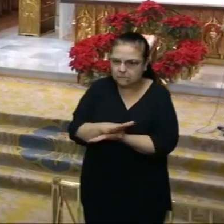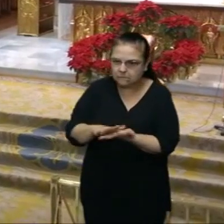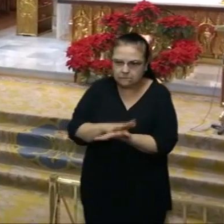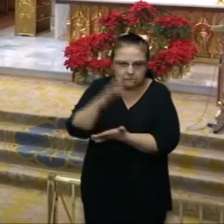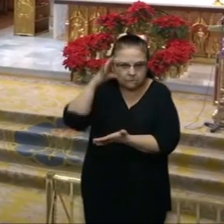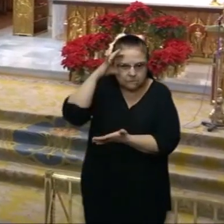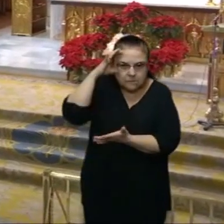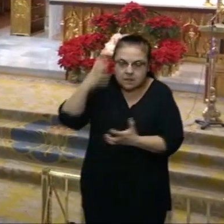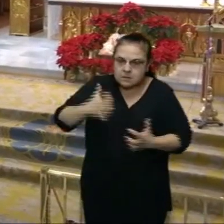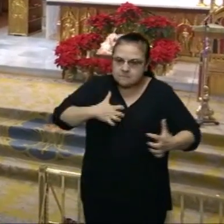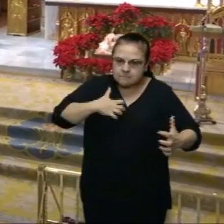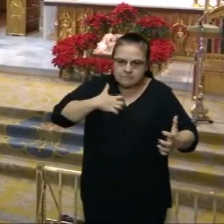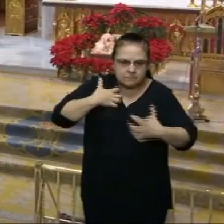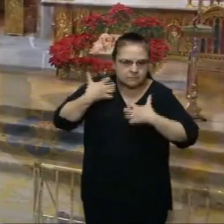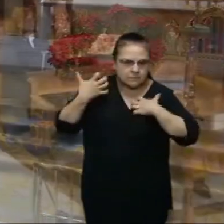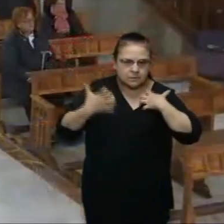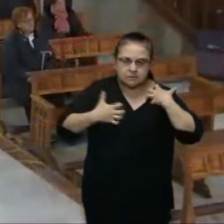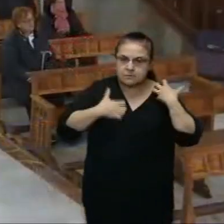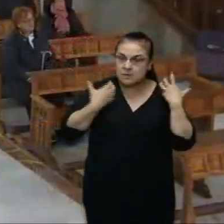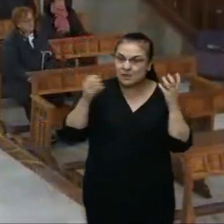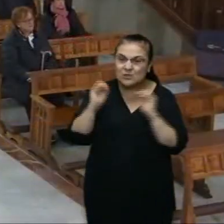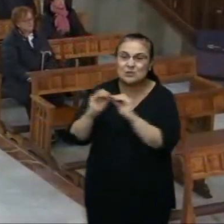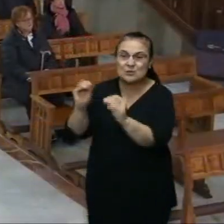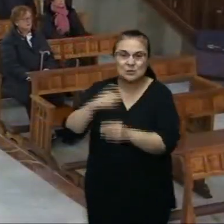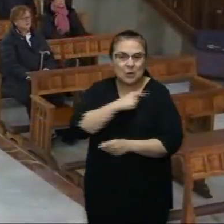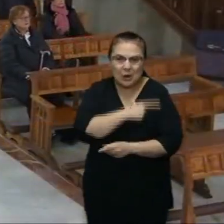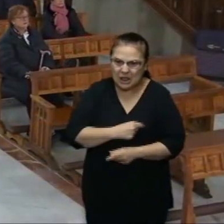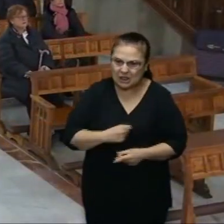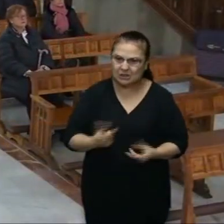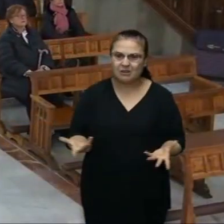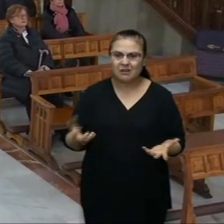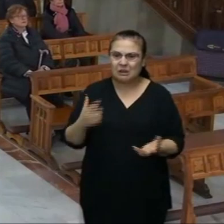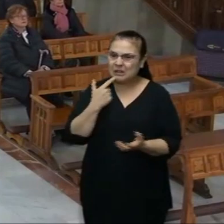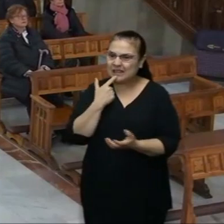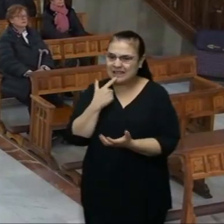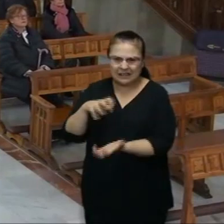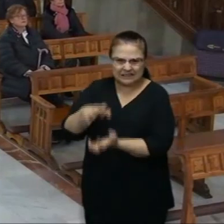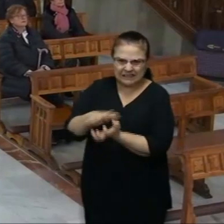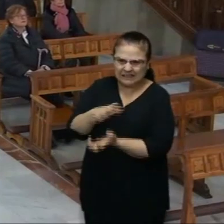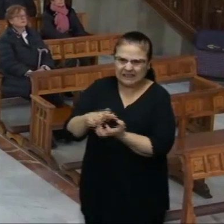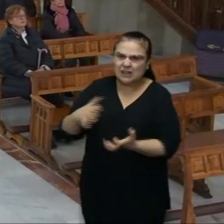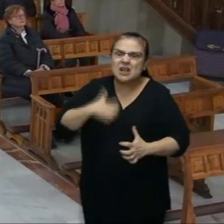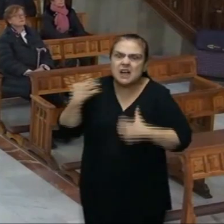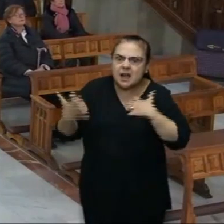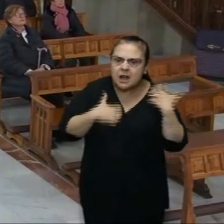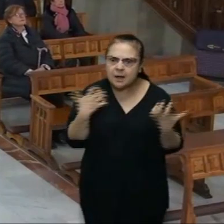se recomían en sus corazones y rechinaban los dientes de rabia.